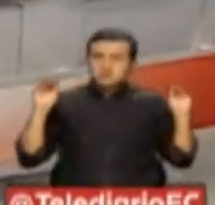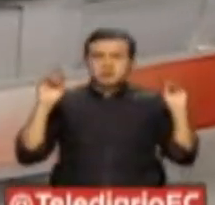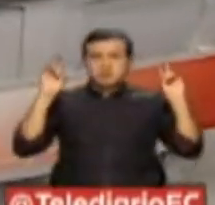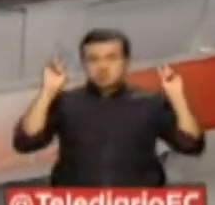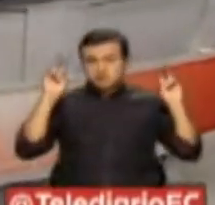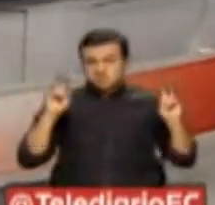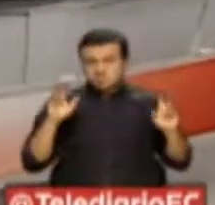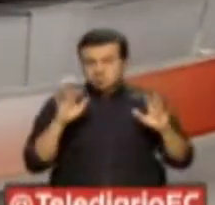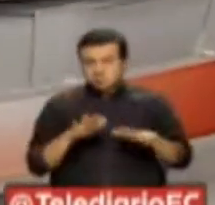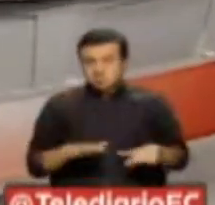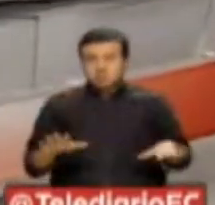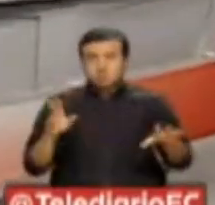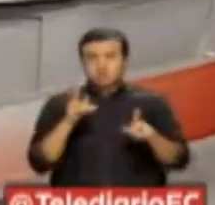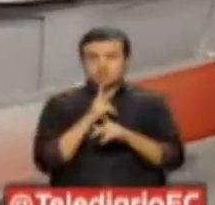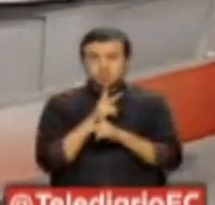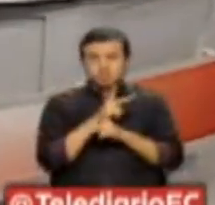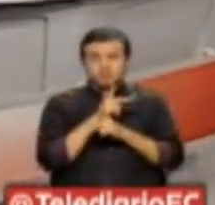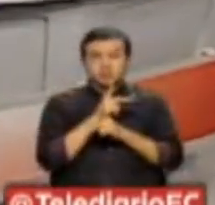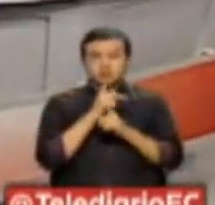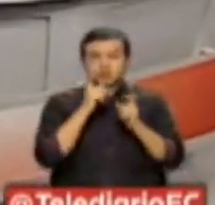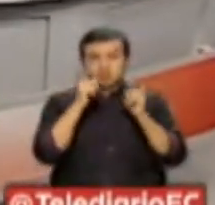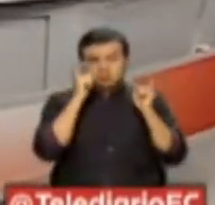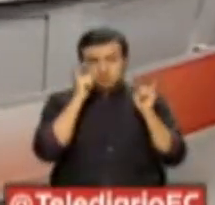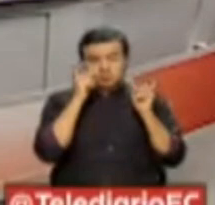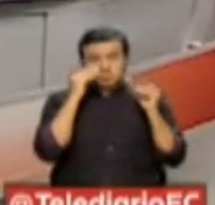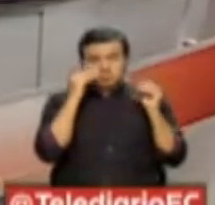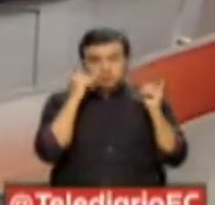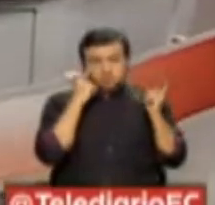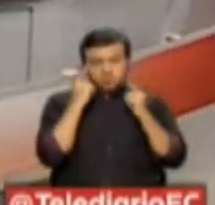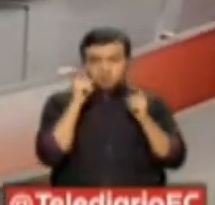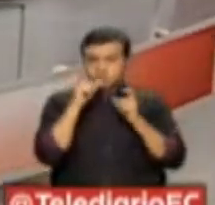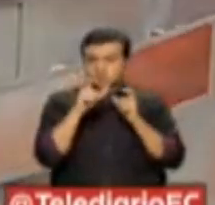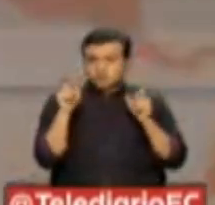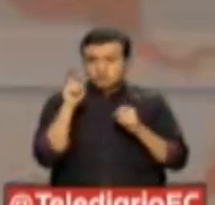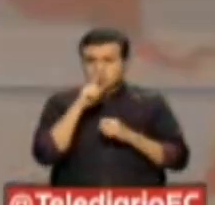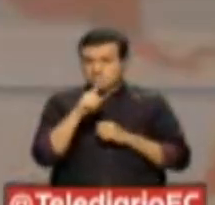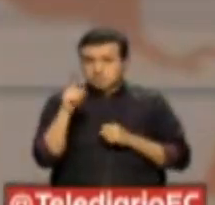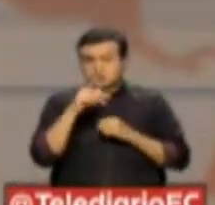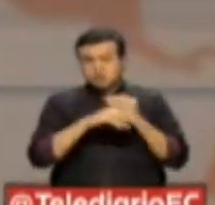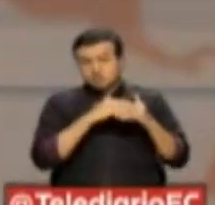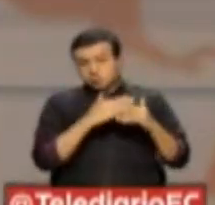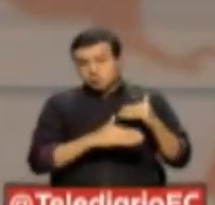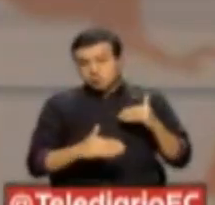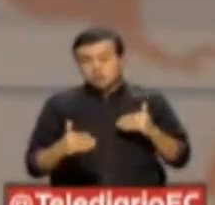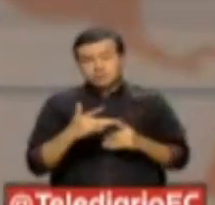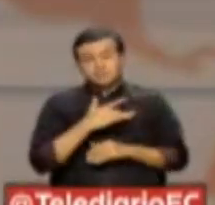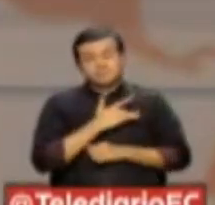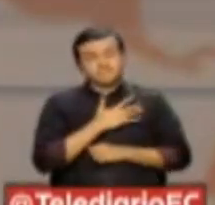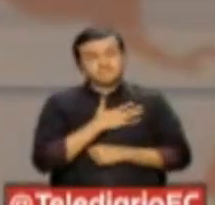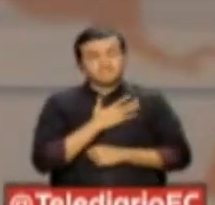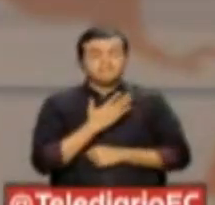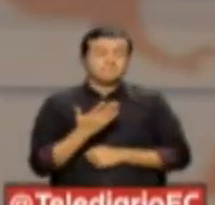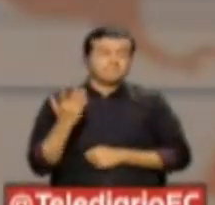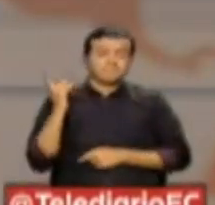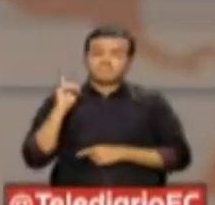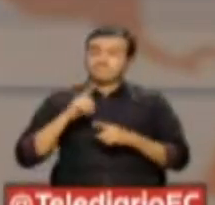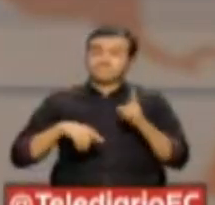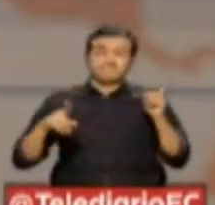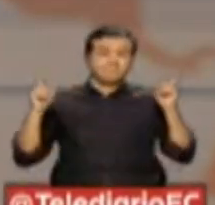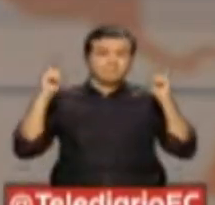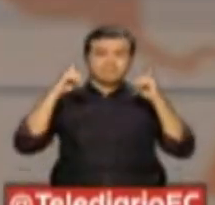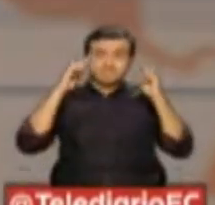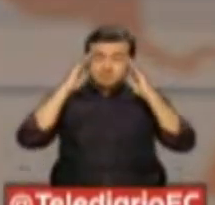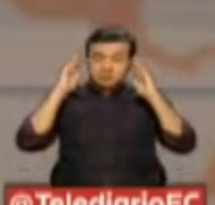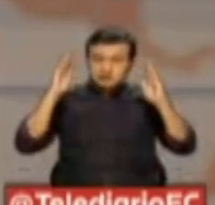temas que el consejo ha legislado muchas veces que la ciudadanía ha procesado lamentablemente no han sido